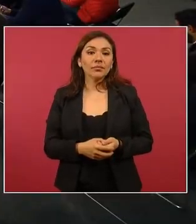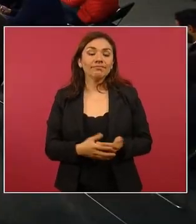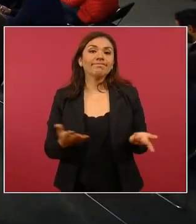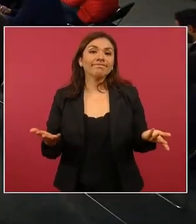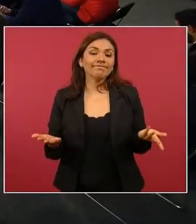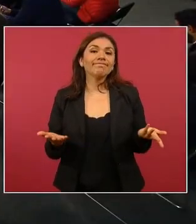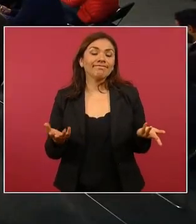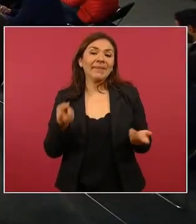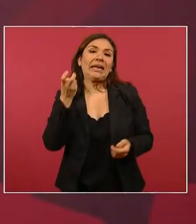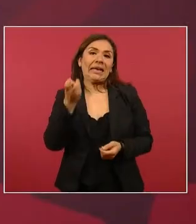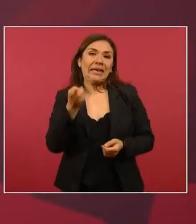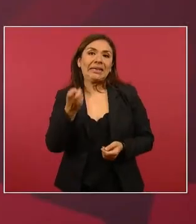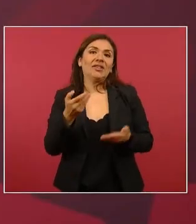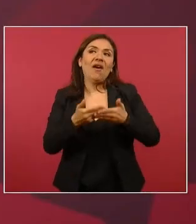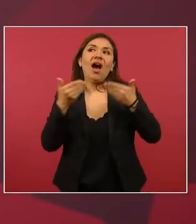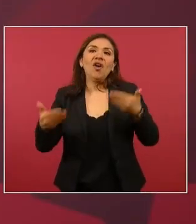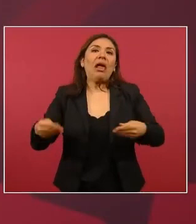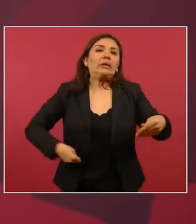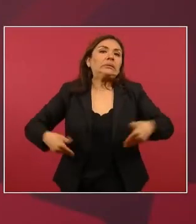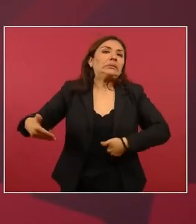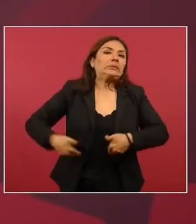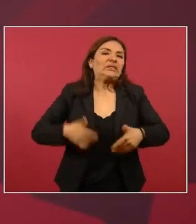Entonces, esa es la molestia. Y